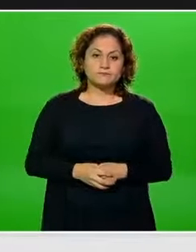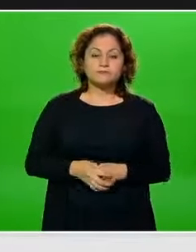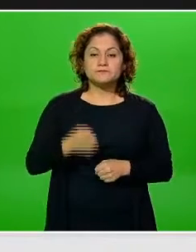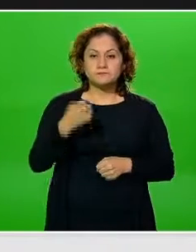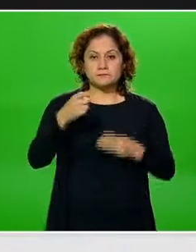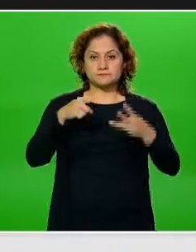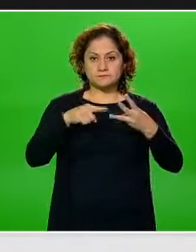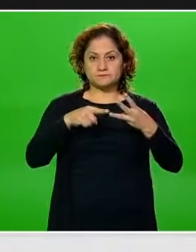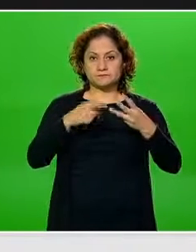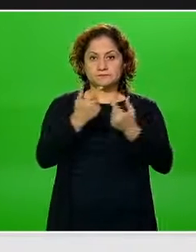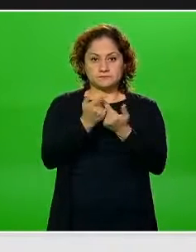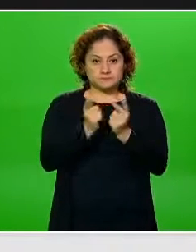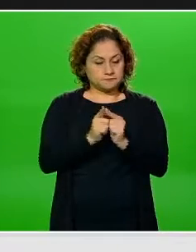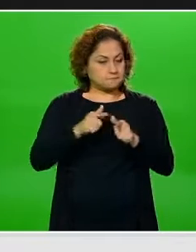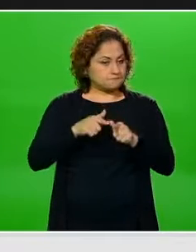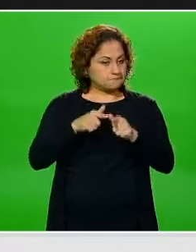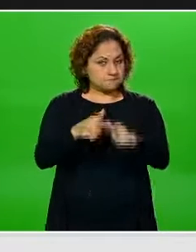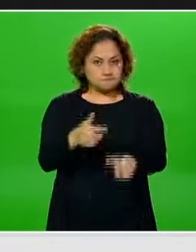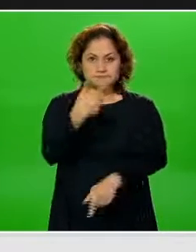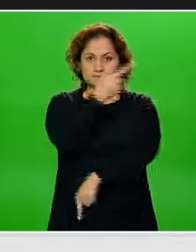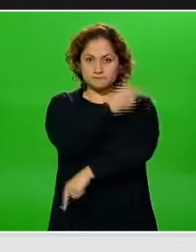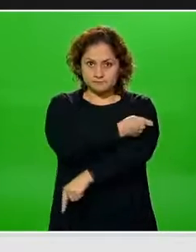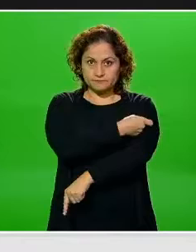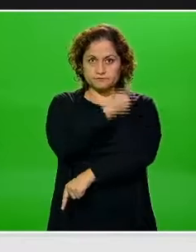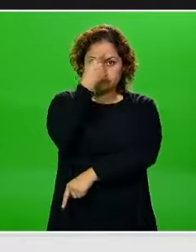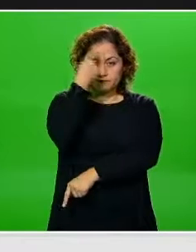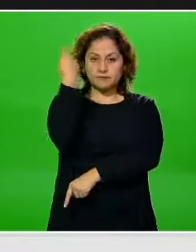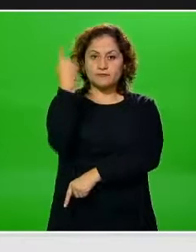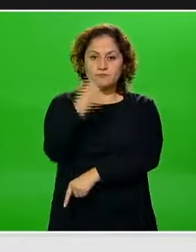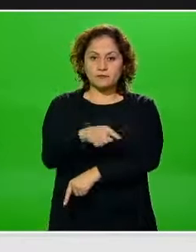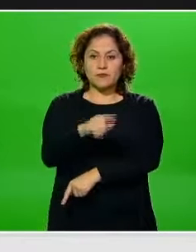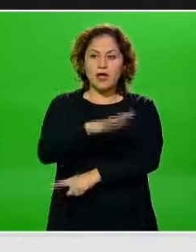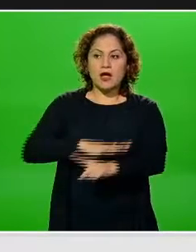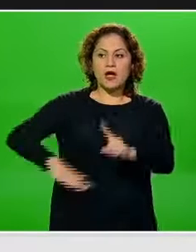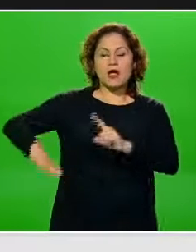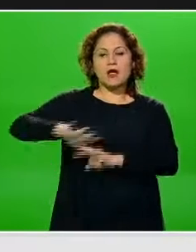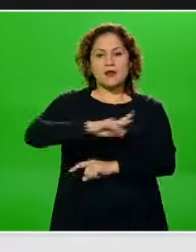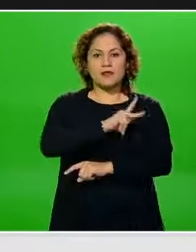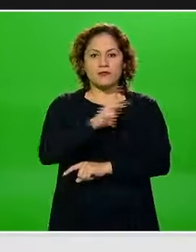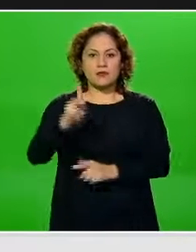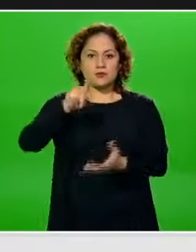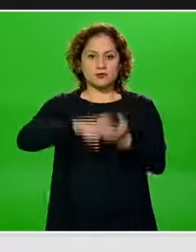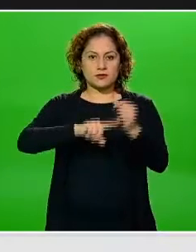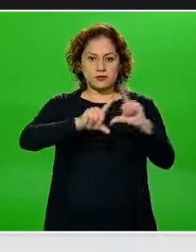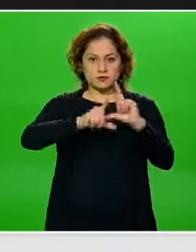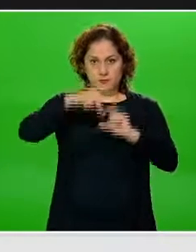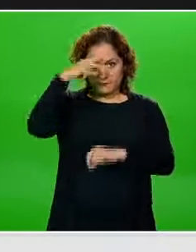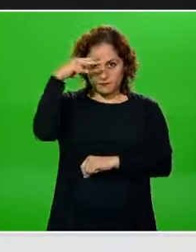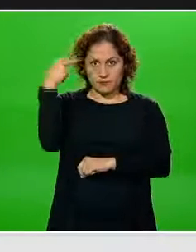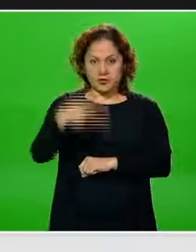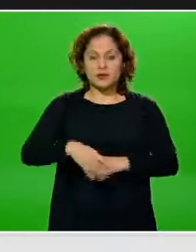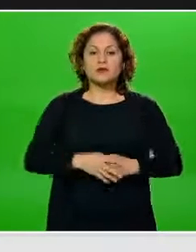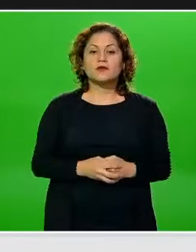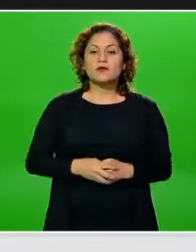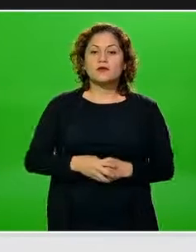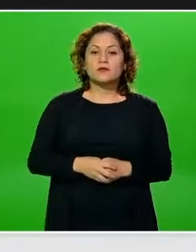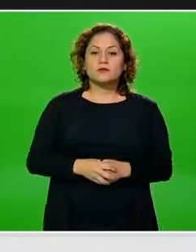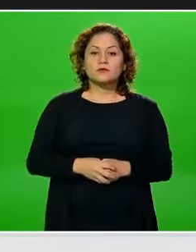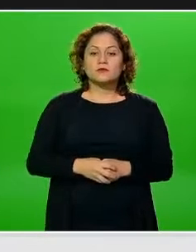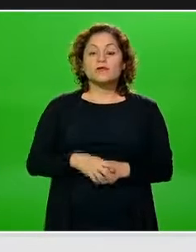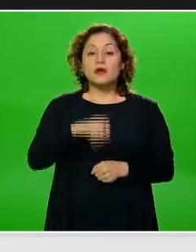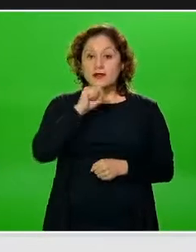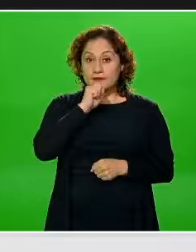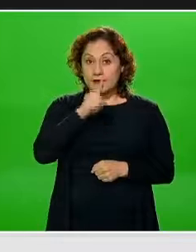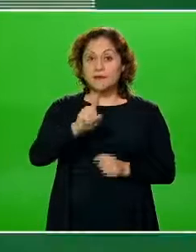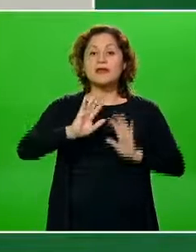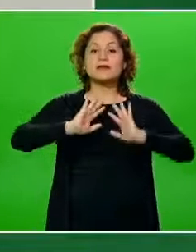continúa incrementándose para efectos también de poder contemplar a todos los que están en el mismo. Si recordamos, prácticamente tenemos también